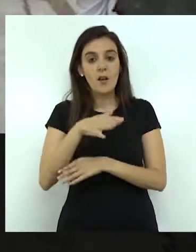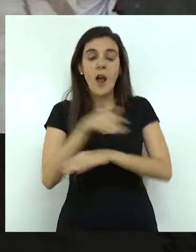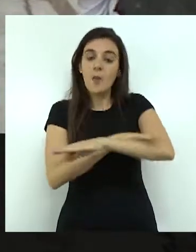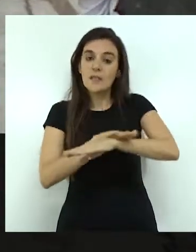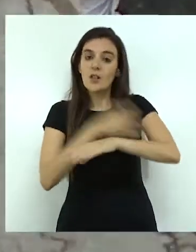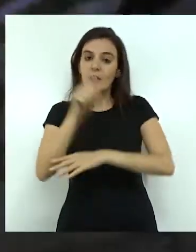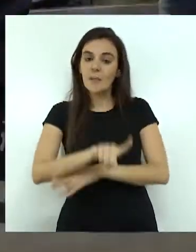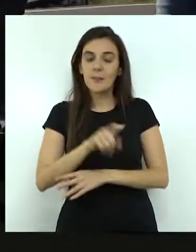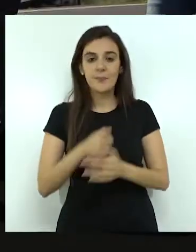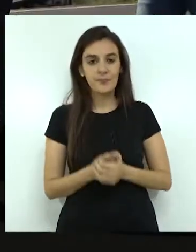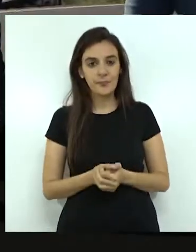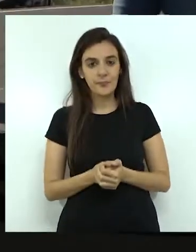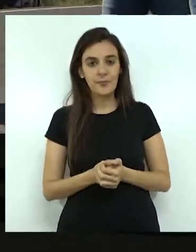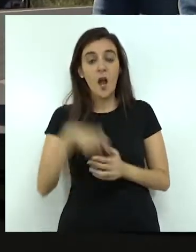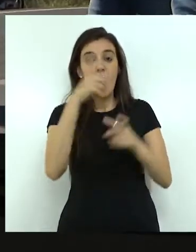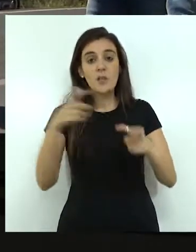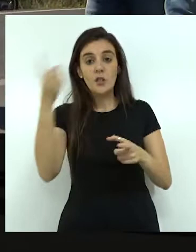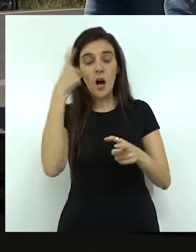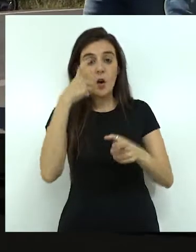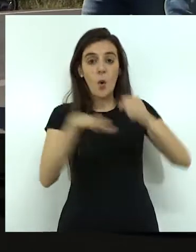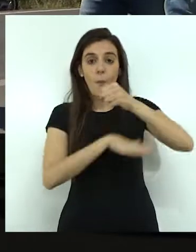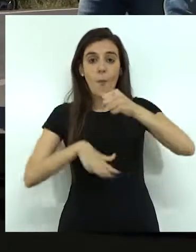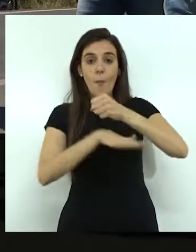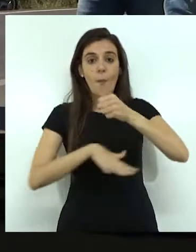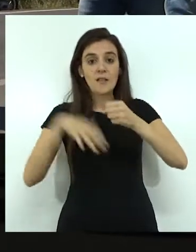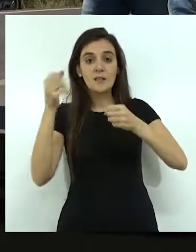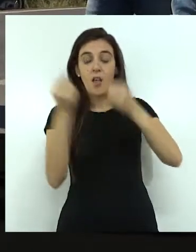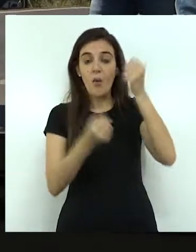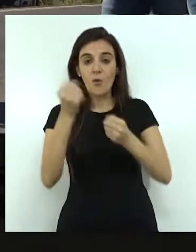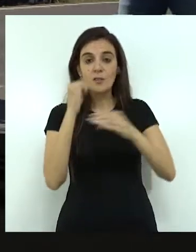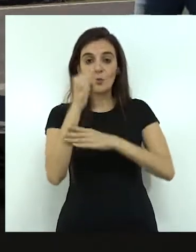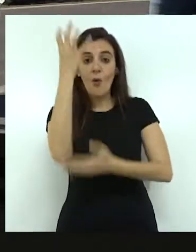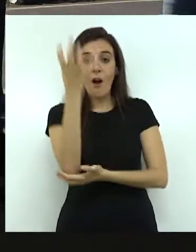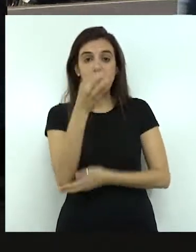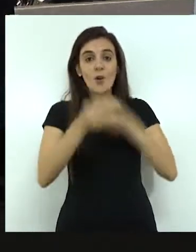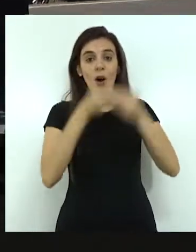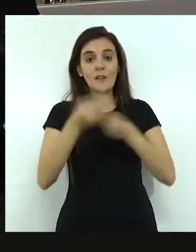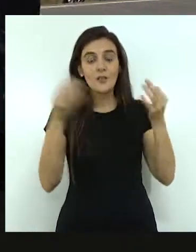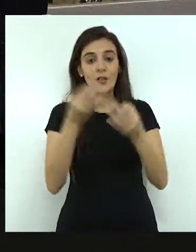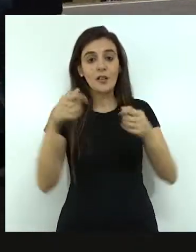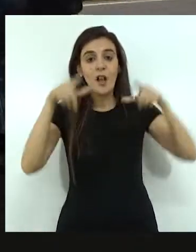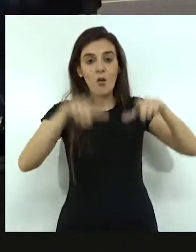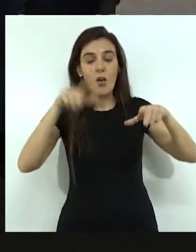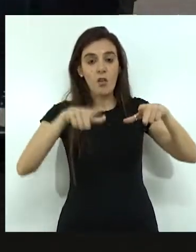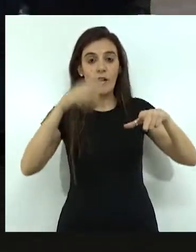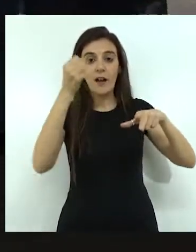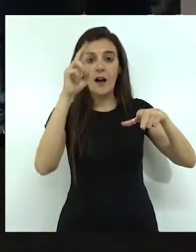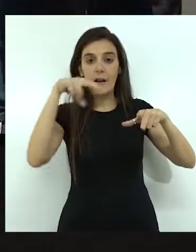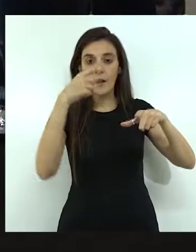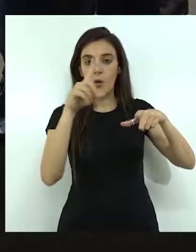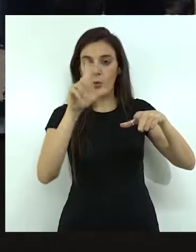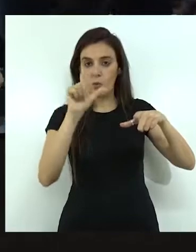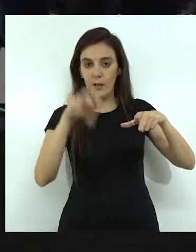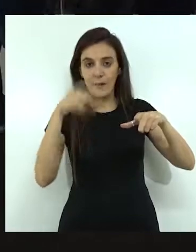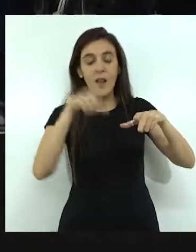ministerio los alumnos de básica de vehículos del instituto 'la mina' han realizado en la zona de aranguren los entrenamientos y ajustes del